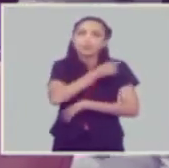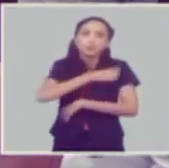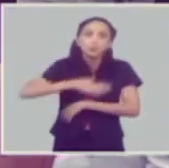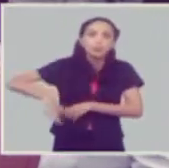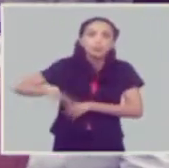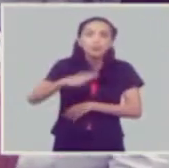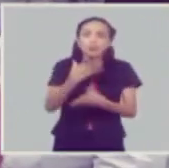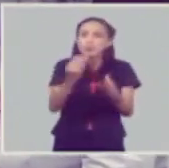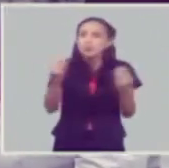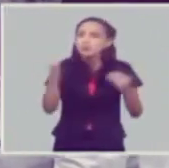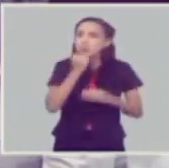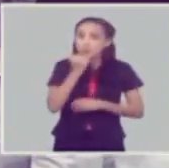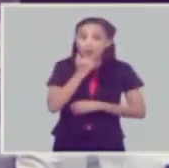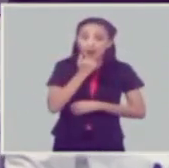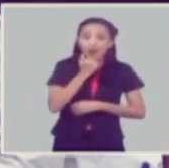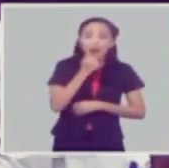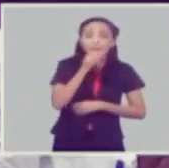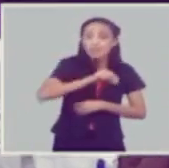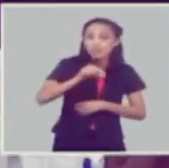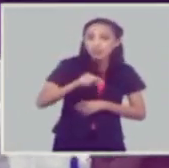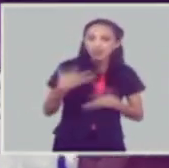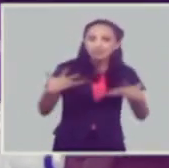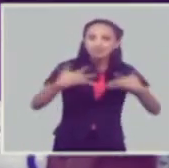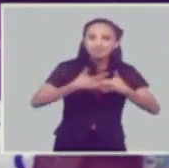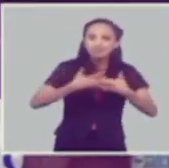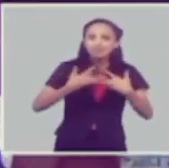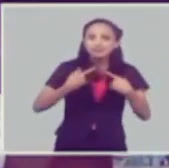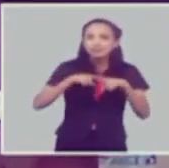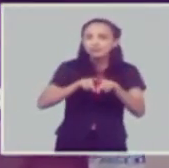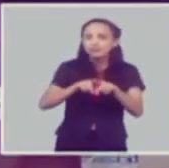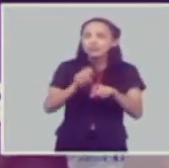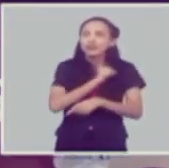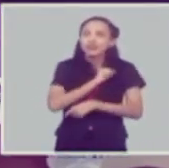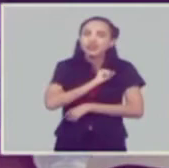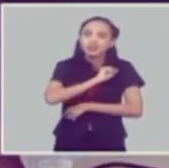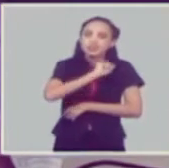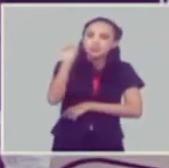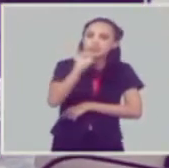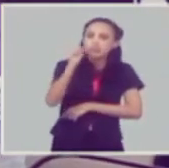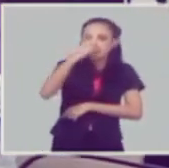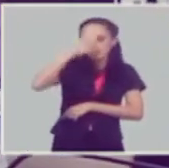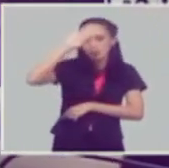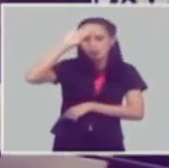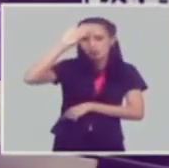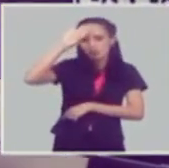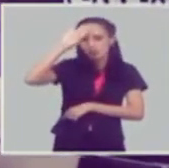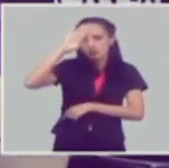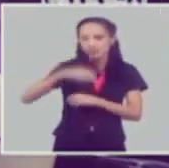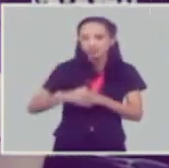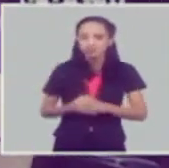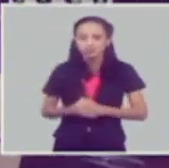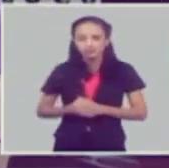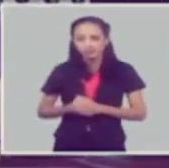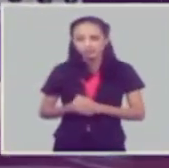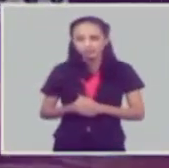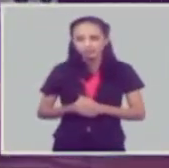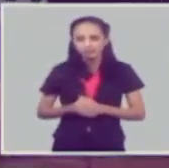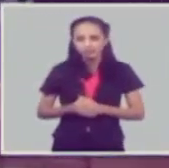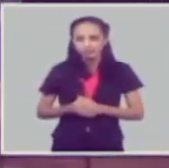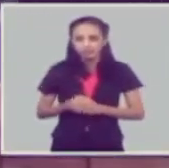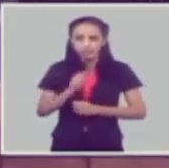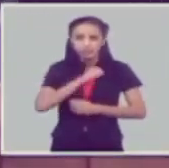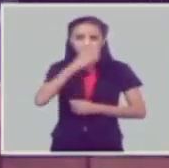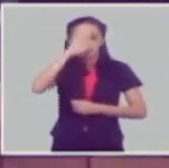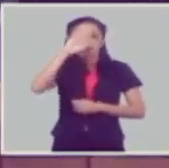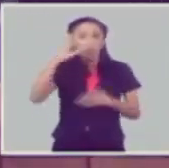hay muchos más unidos en la pasión de salvarlo, sacarlo adelante y aproximarlo cada vez un poco más a la